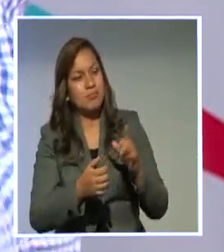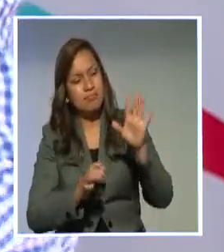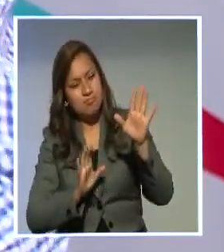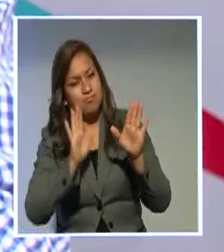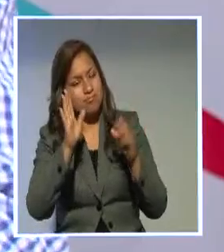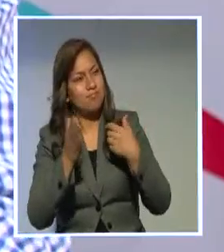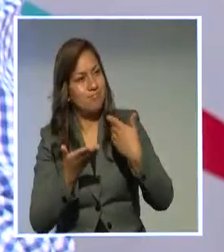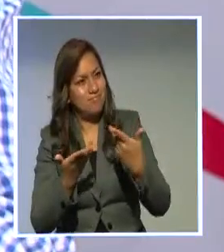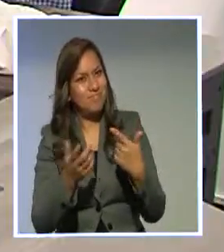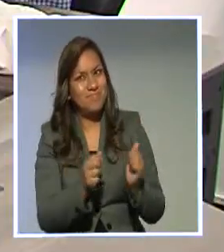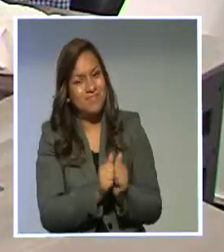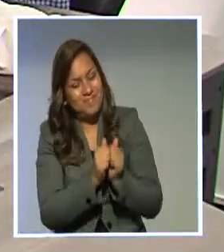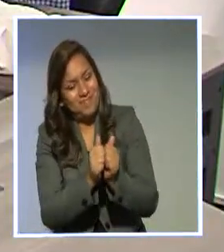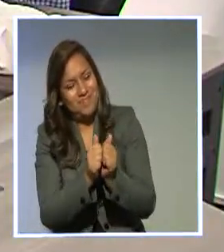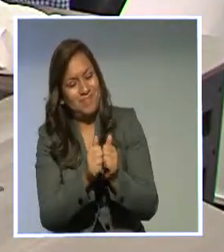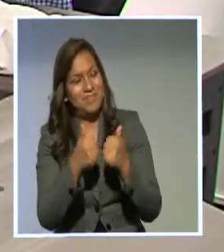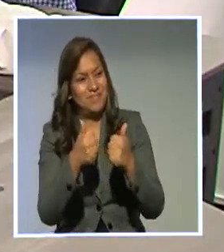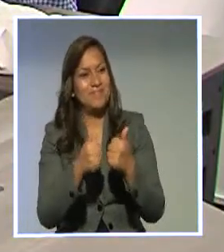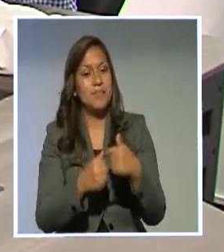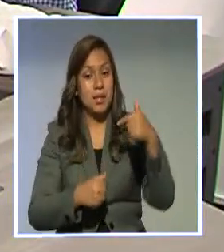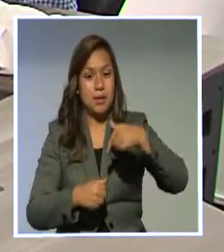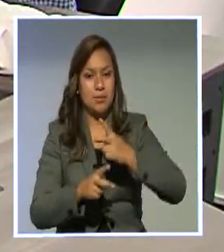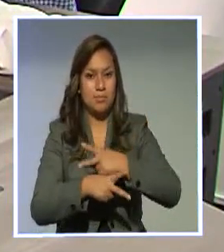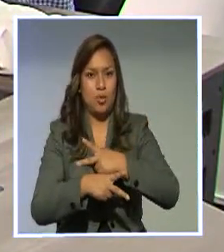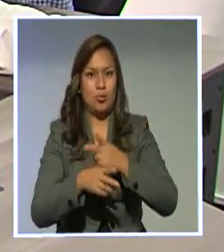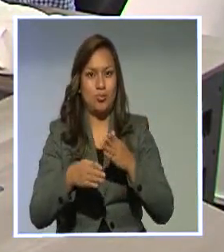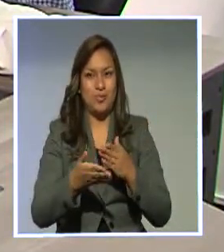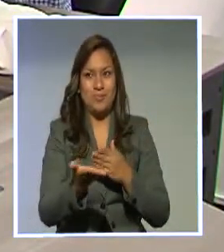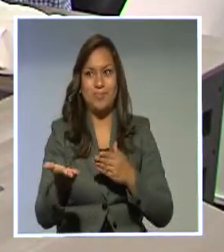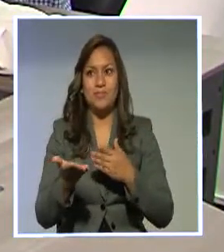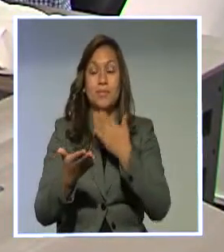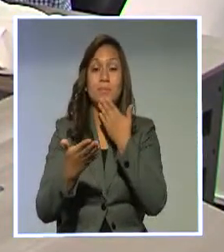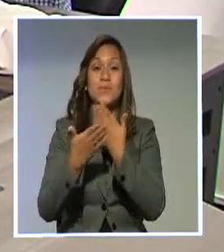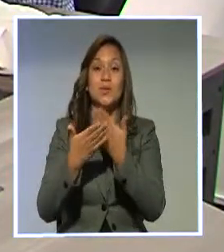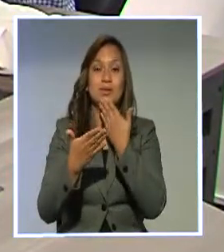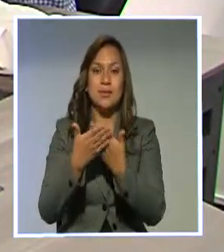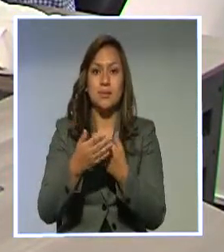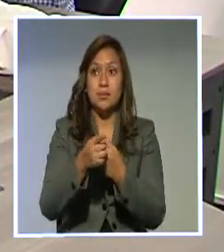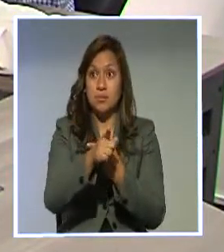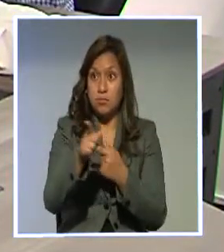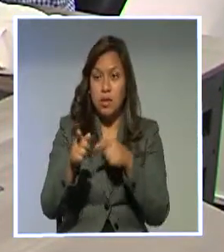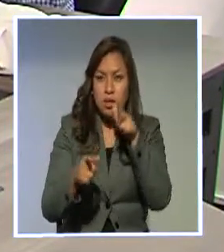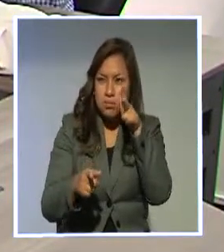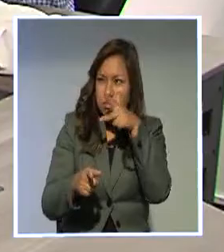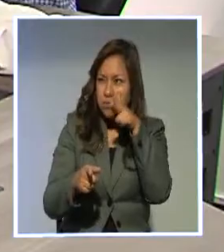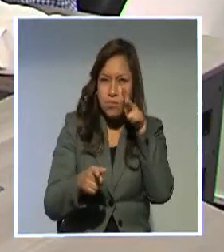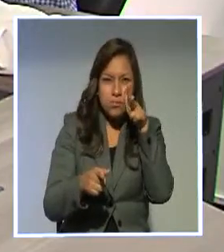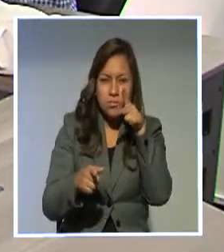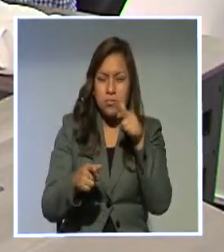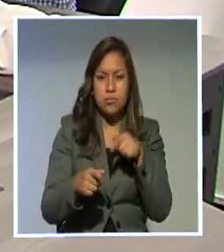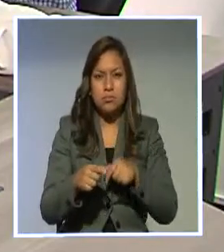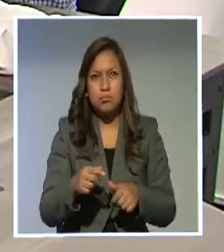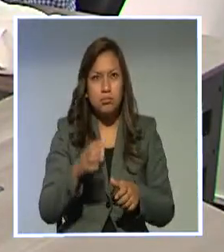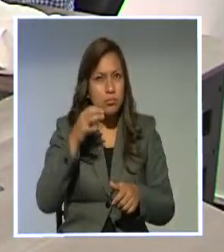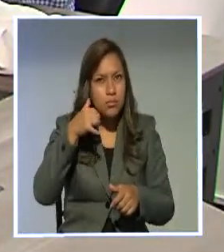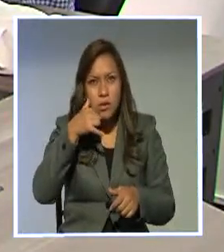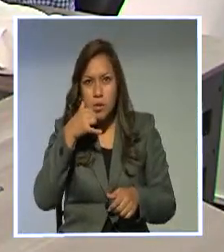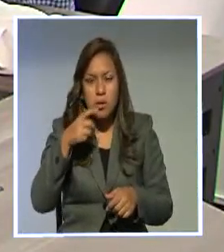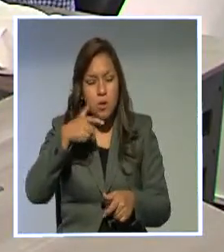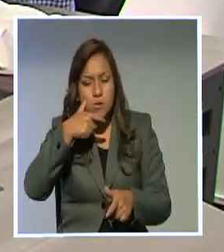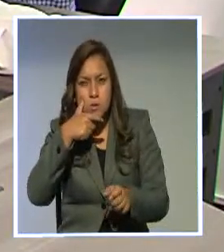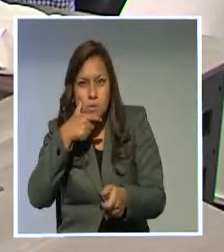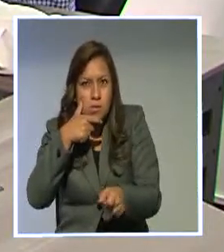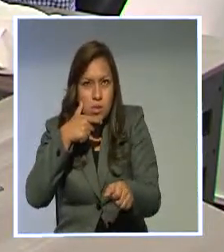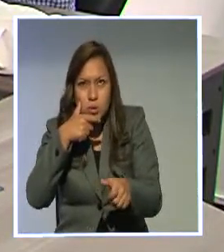su acompañamiento también a lo que significa la producción de este programa. Lo mismo a quienes están detrás de las cámaras y de los controles de los medios legislativos,